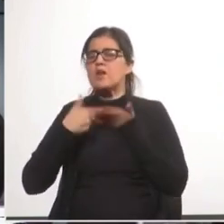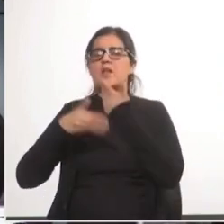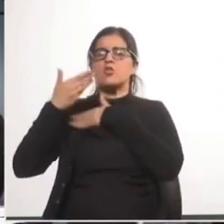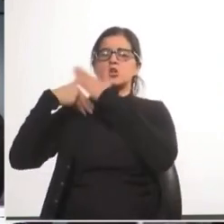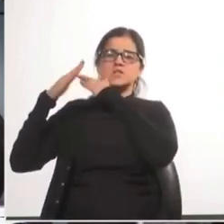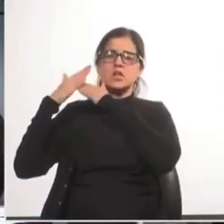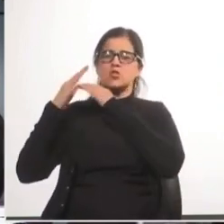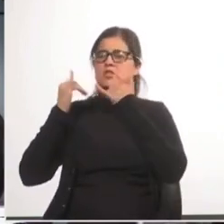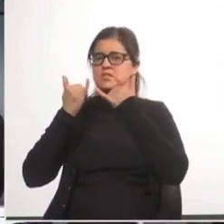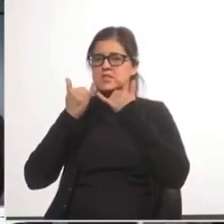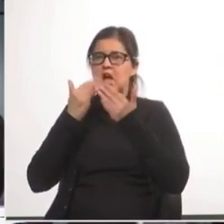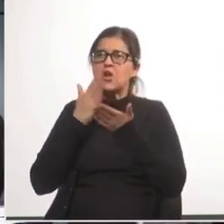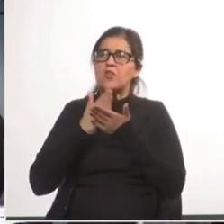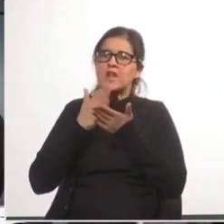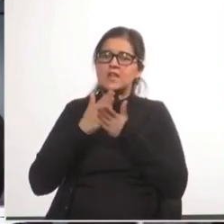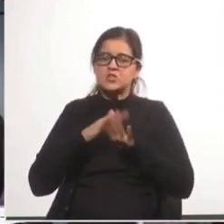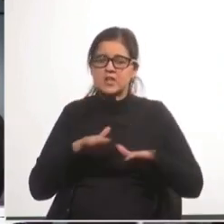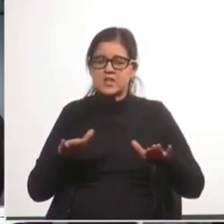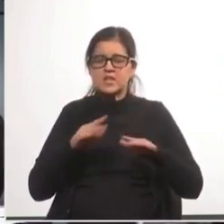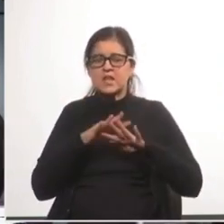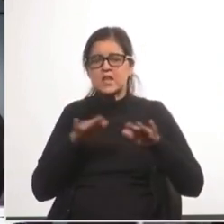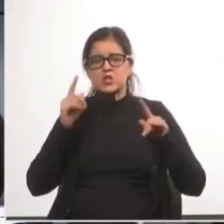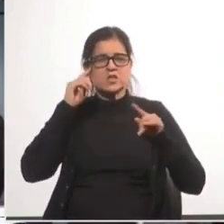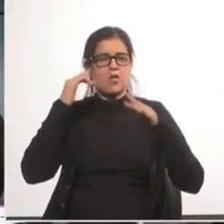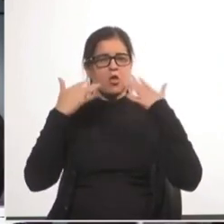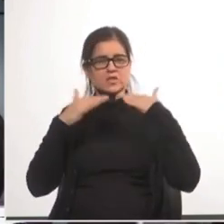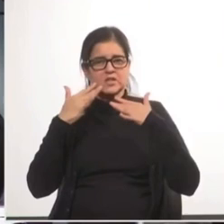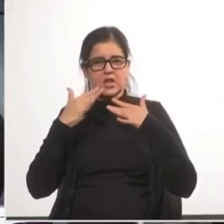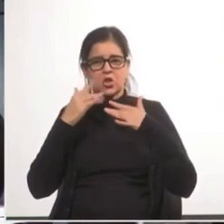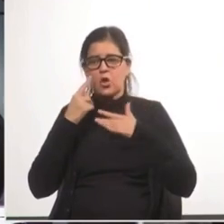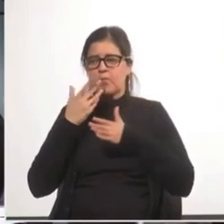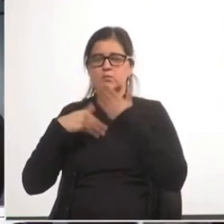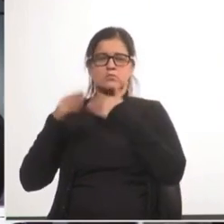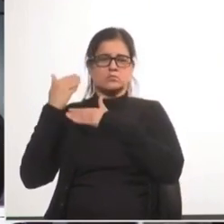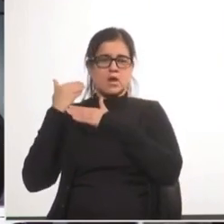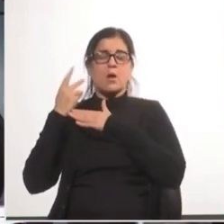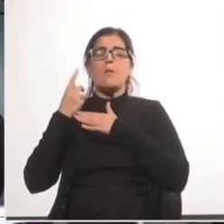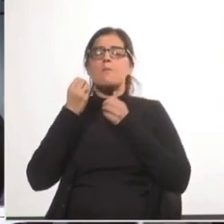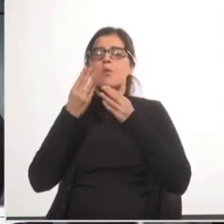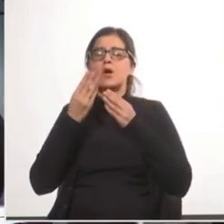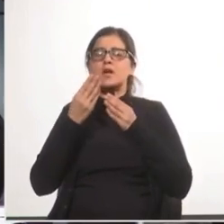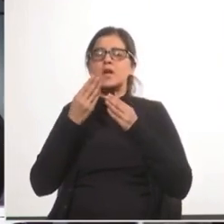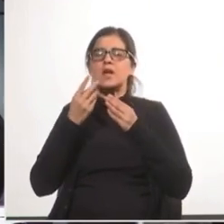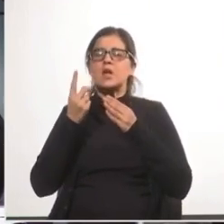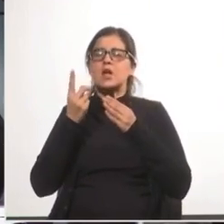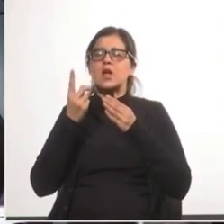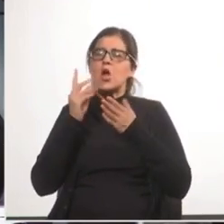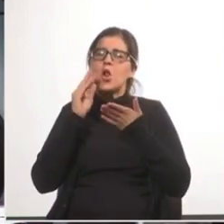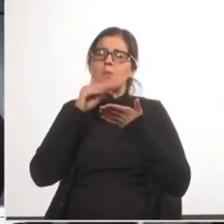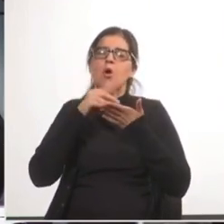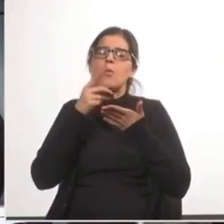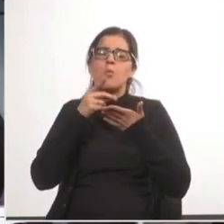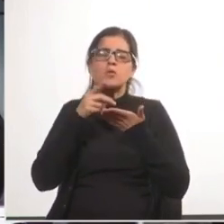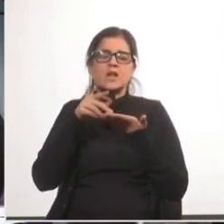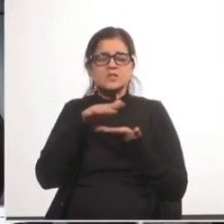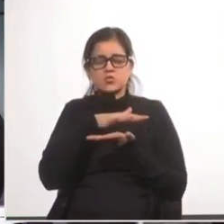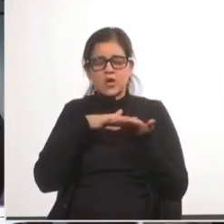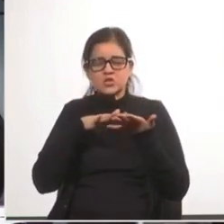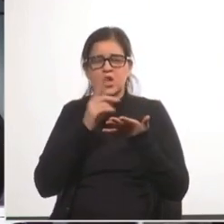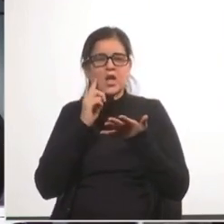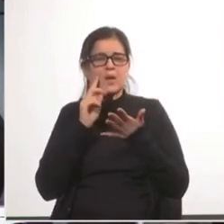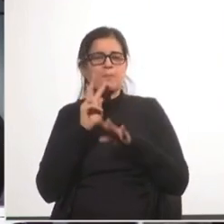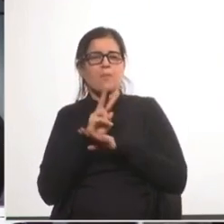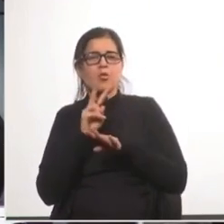el avance de los derechos de niños, niñas y adolescentes, porque los coloca en una situación de desprotección frente a